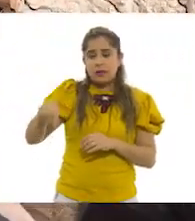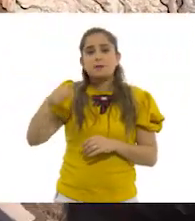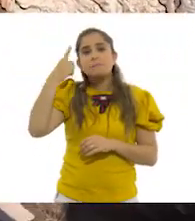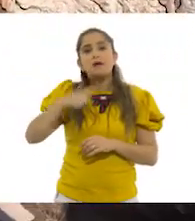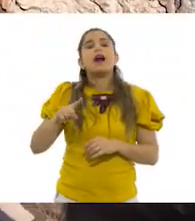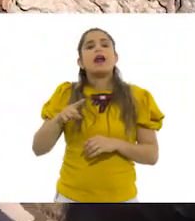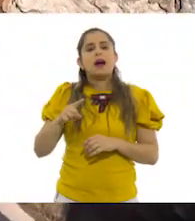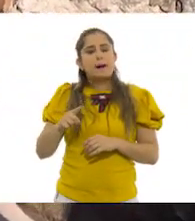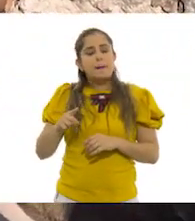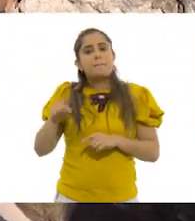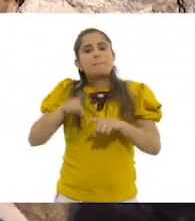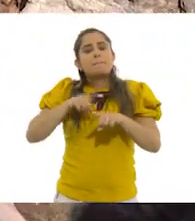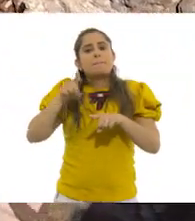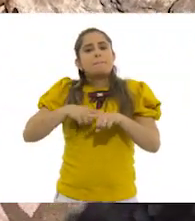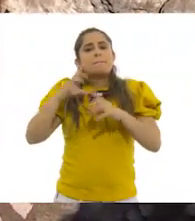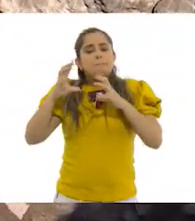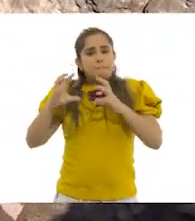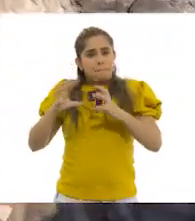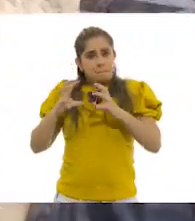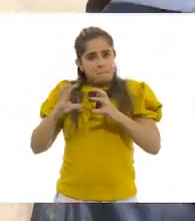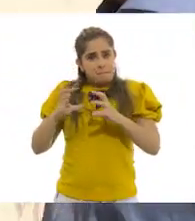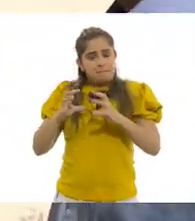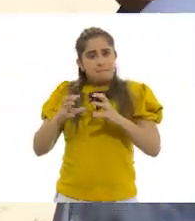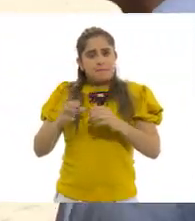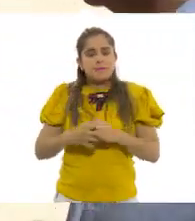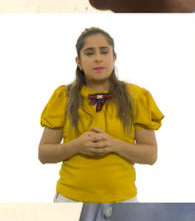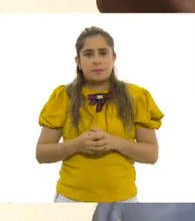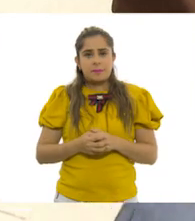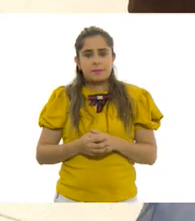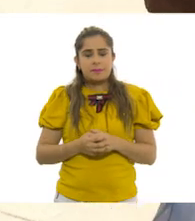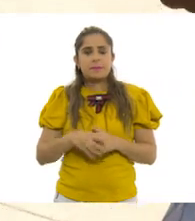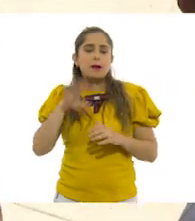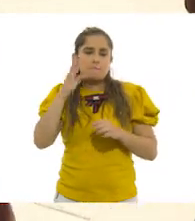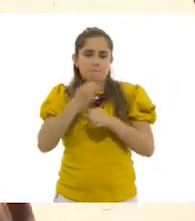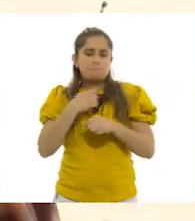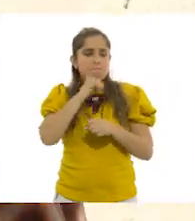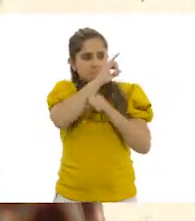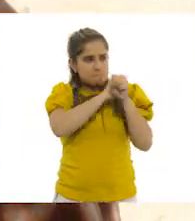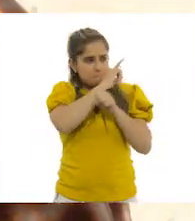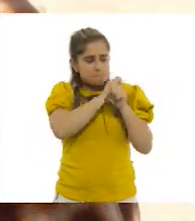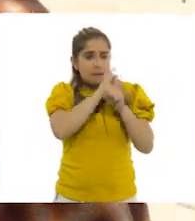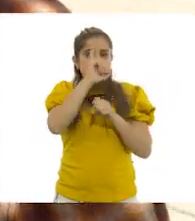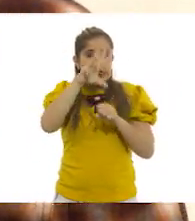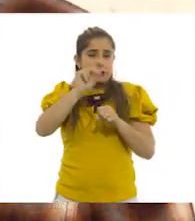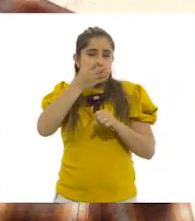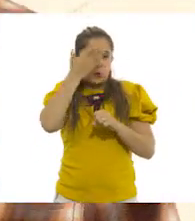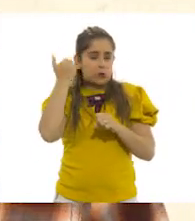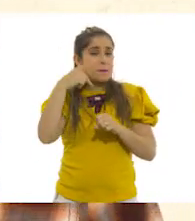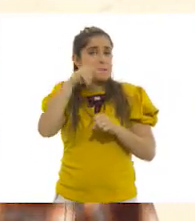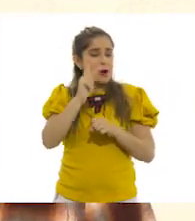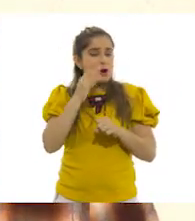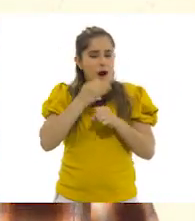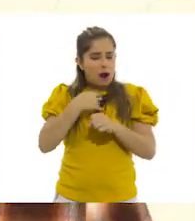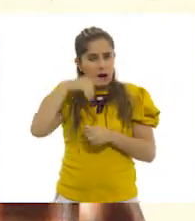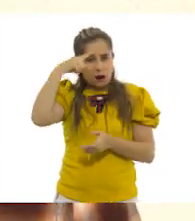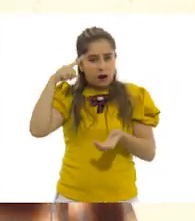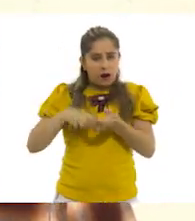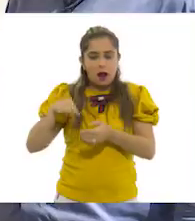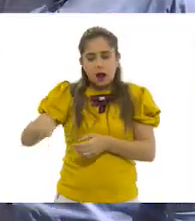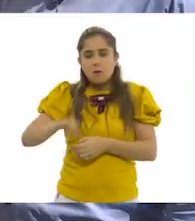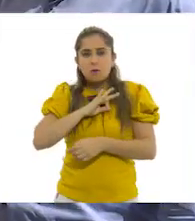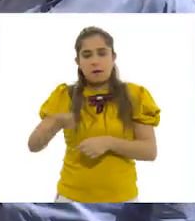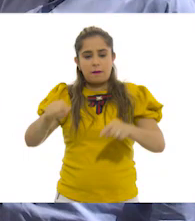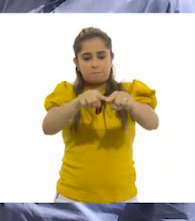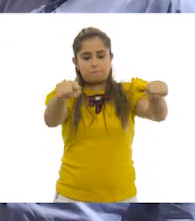Sí. Y es probable, eso a reserva de que hay que confirmarlo, pero es probable que sea la comunicación hacia la cancha, por uno de